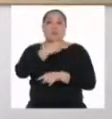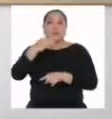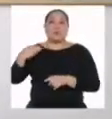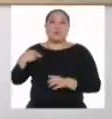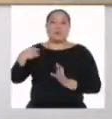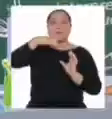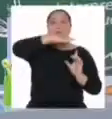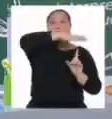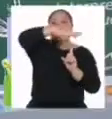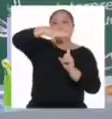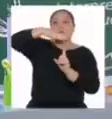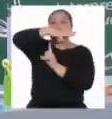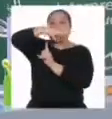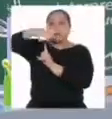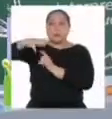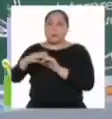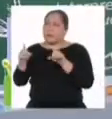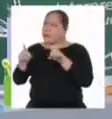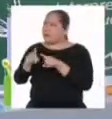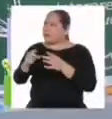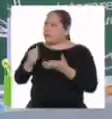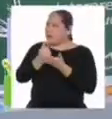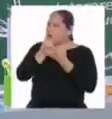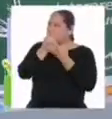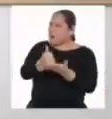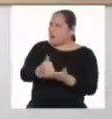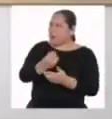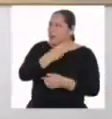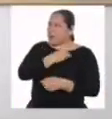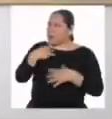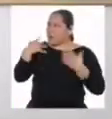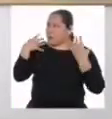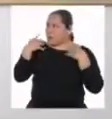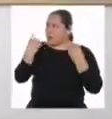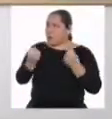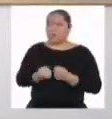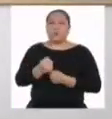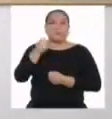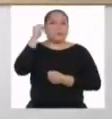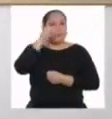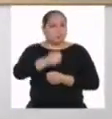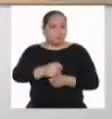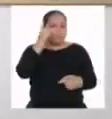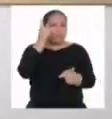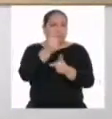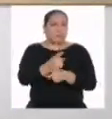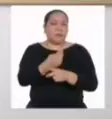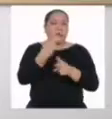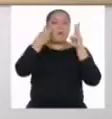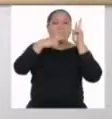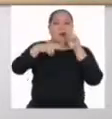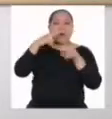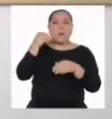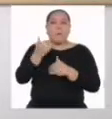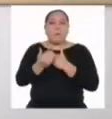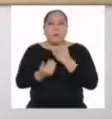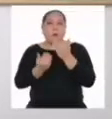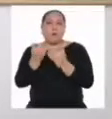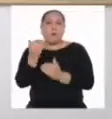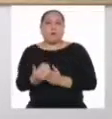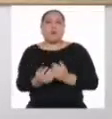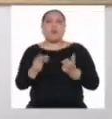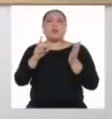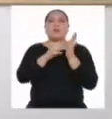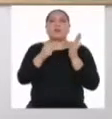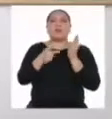Ministerio del Ambiente. ¿También puede ayudar el Ministerio de Salud? Así es, pero veamos poco a poco qué es un